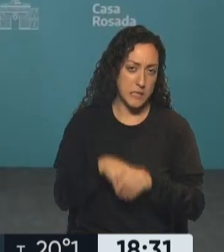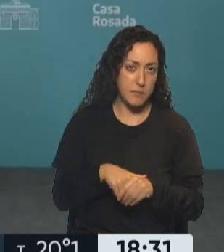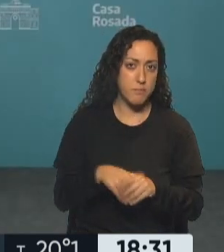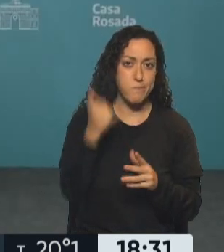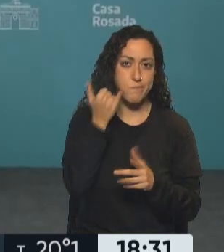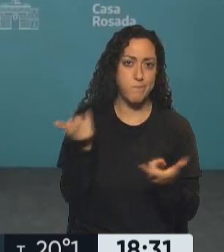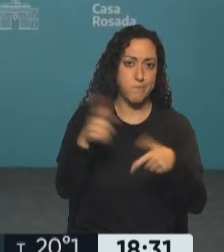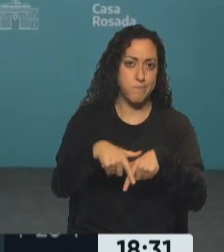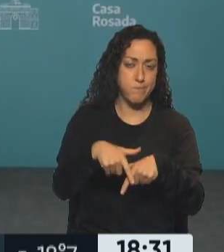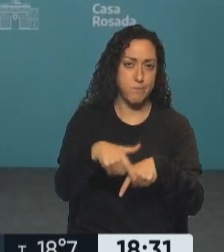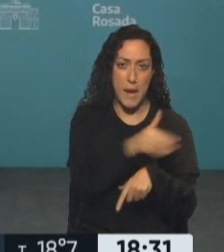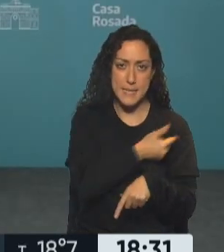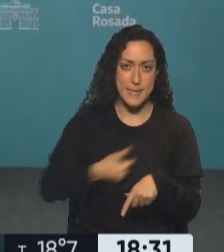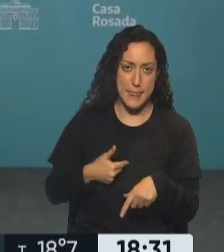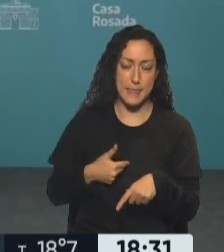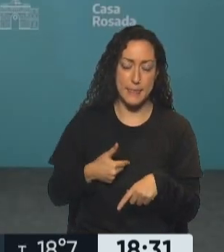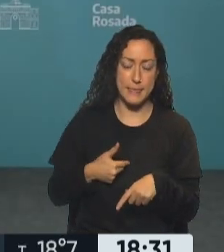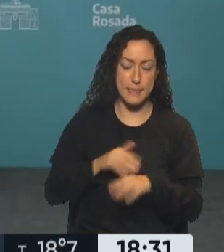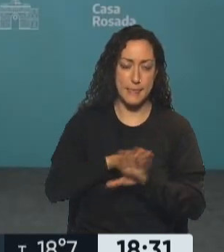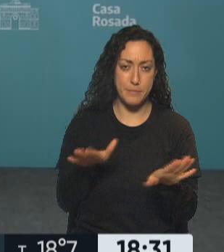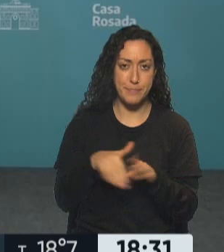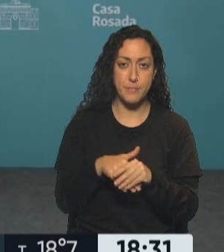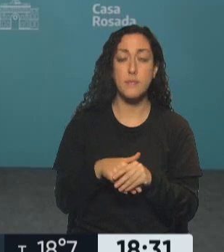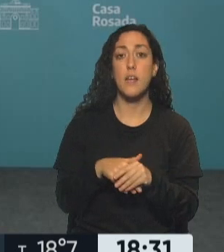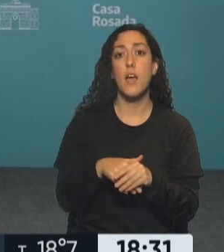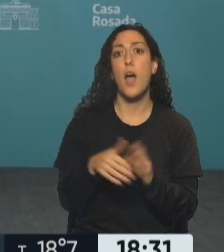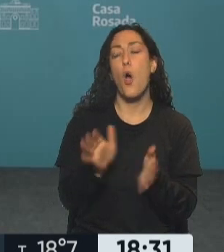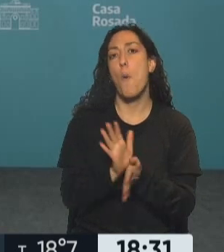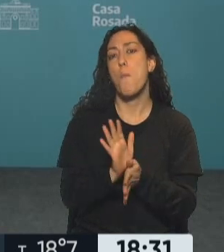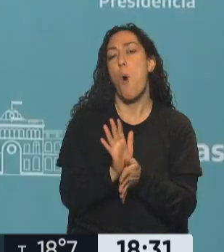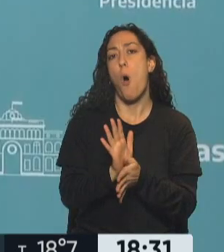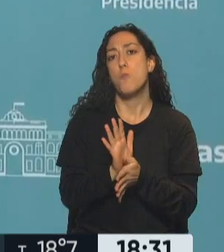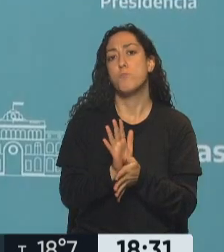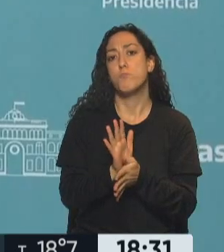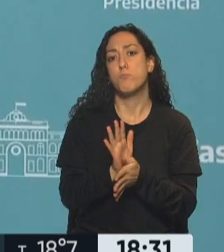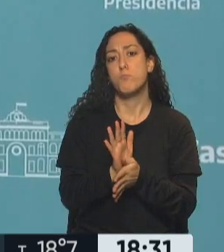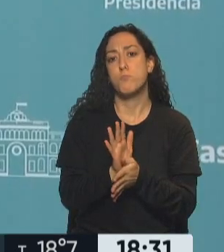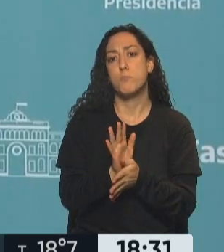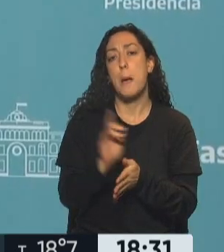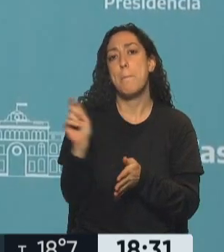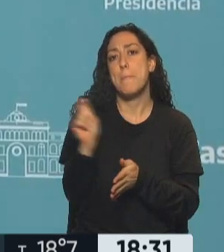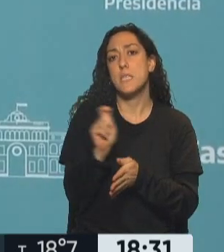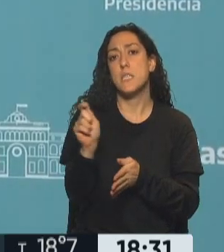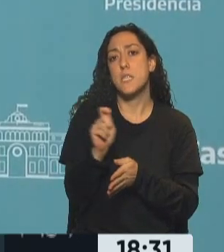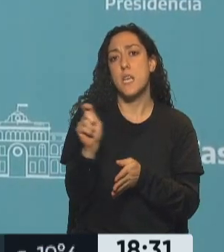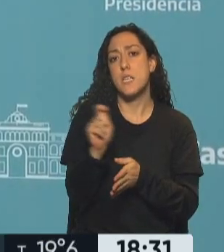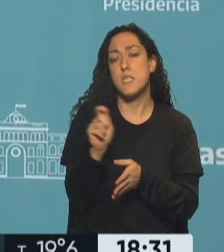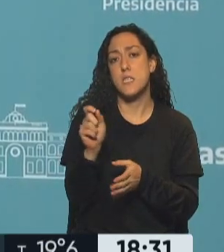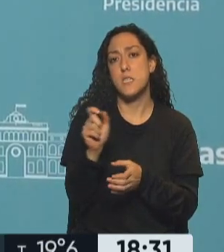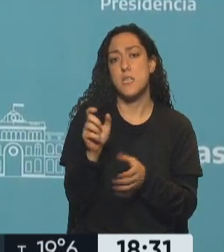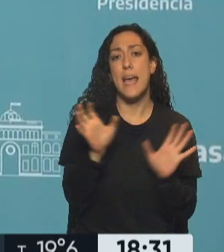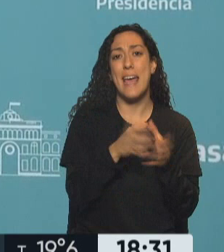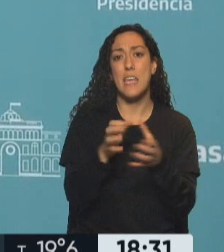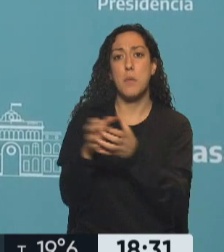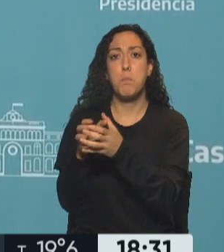una reunión con el presidente de la Nación, que es el cierre de varios meses de trabajo con todos los equipos